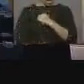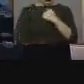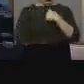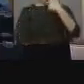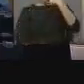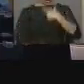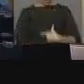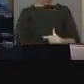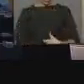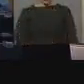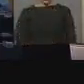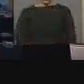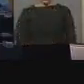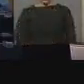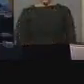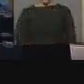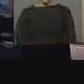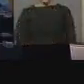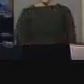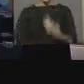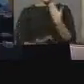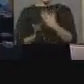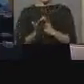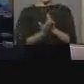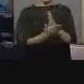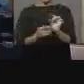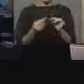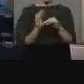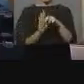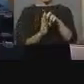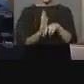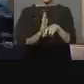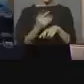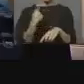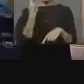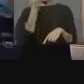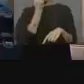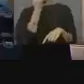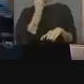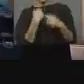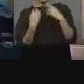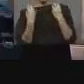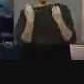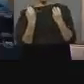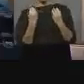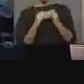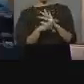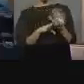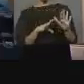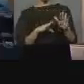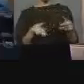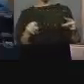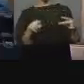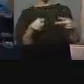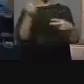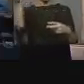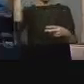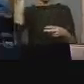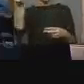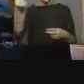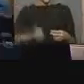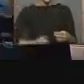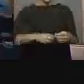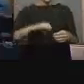católica. Y por lo tanto, cuando se comienza a discutir este proyecto, uno dice, ¿por qué despenalizar la interrupción voluntaria del